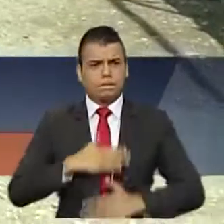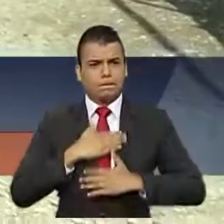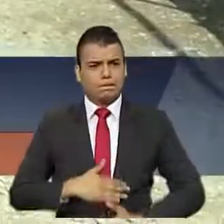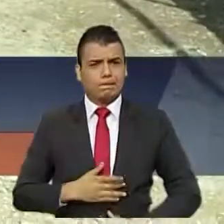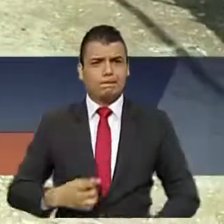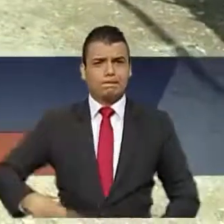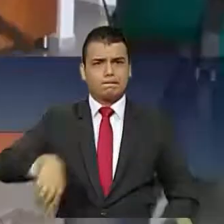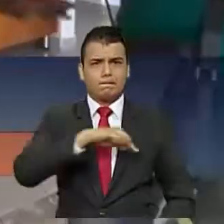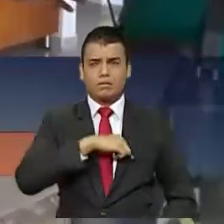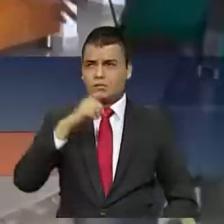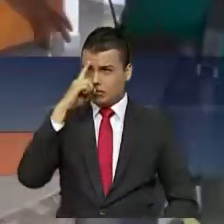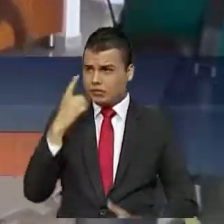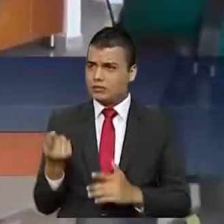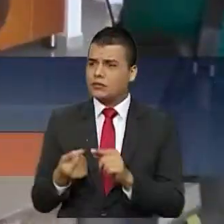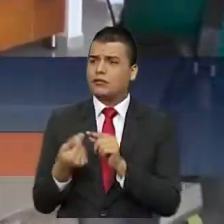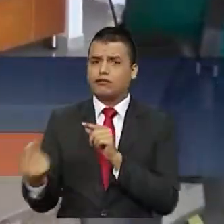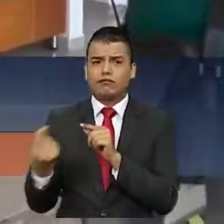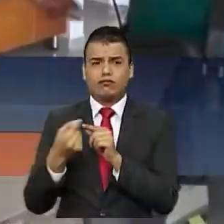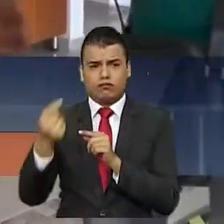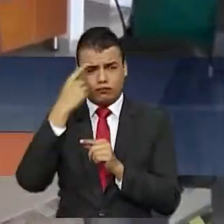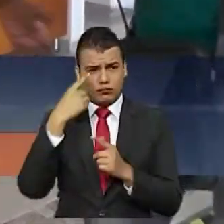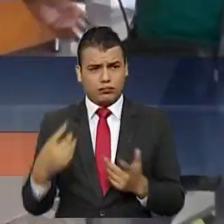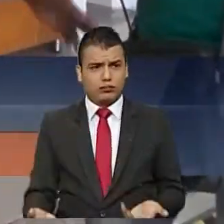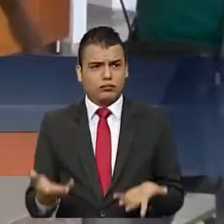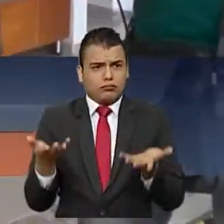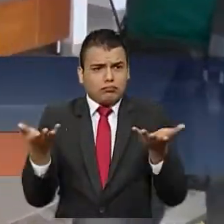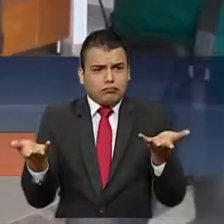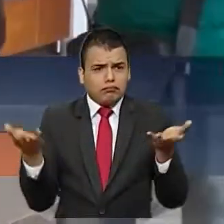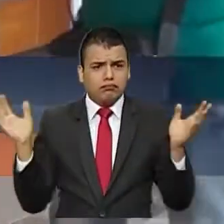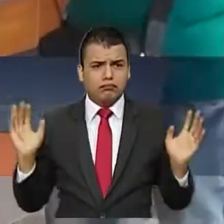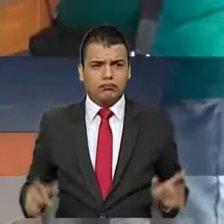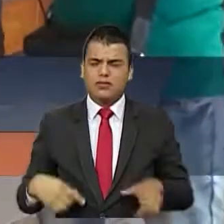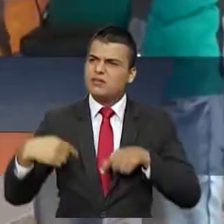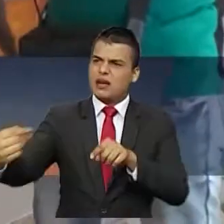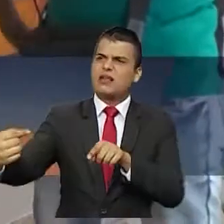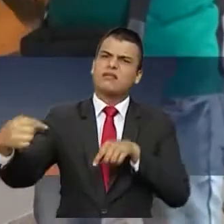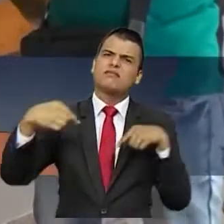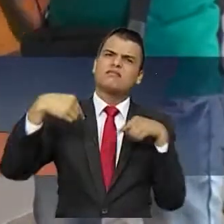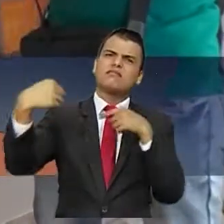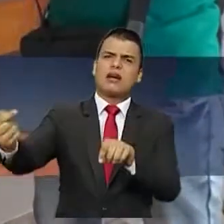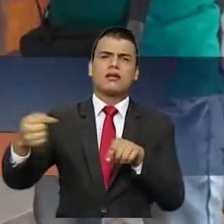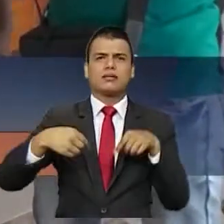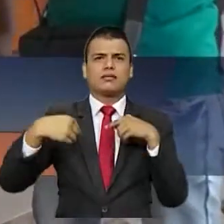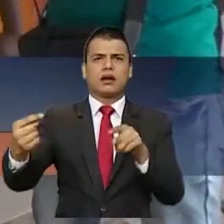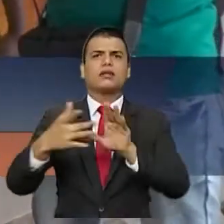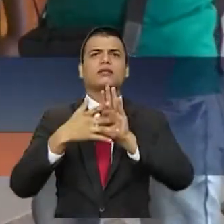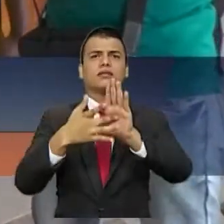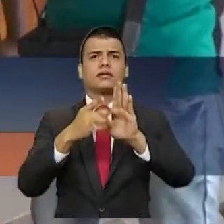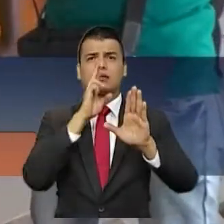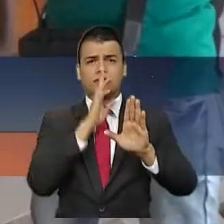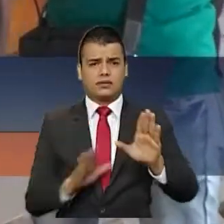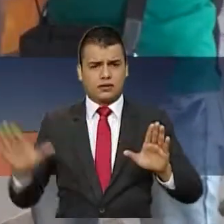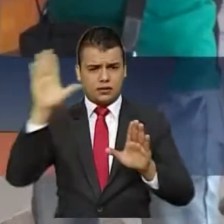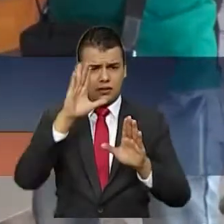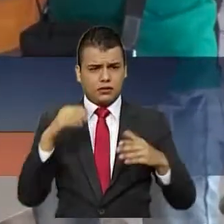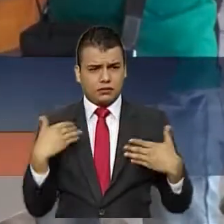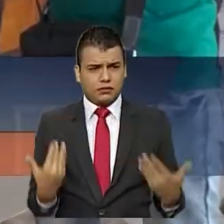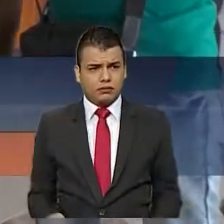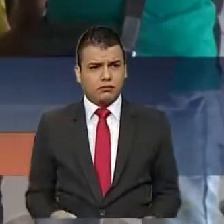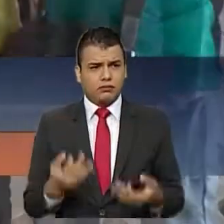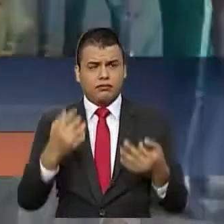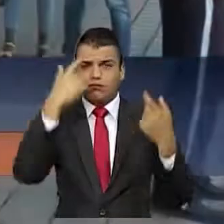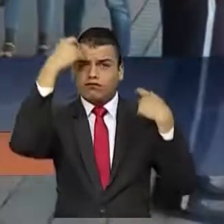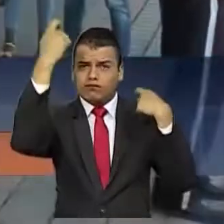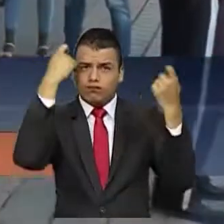como vecinos no podemos estar brindando este espectáculo que se está dando ante la comunidad nacional, y yo lo que llamo es a la sensatez